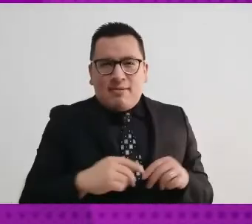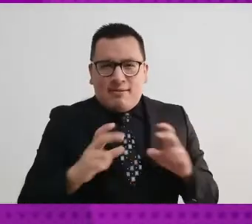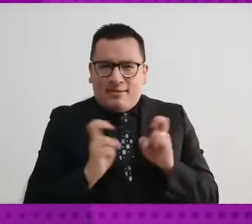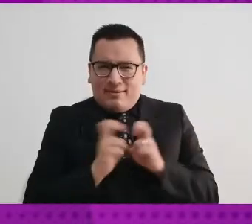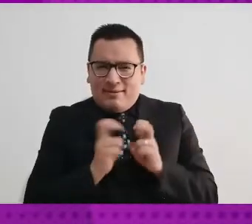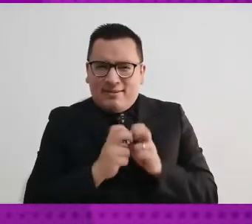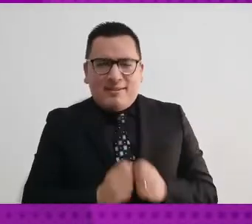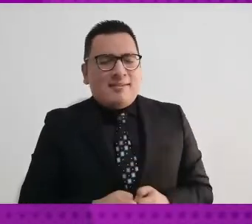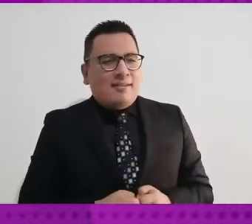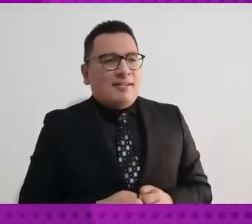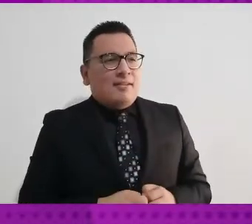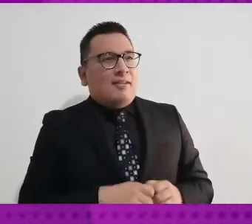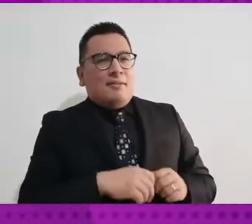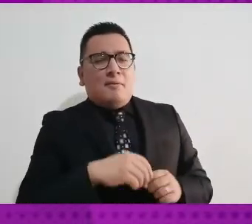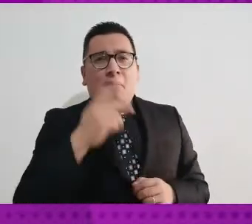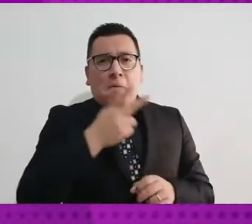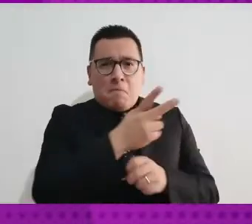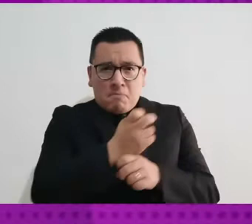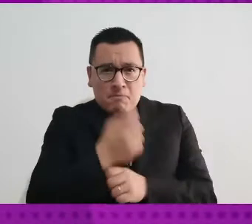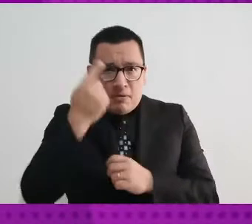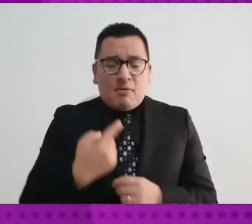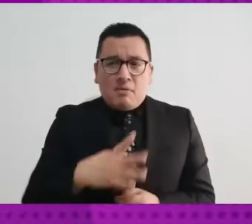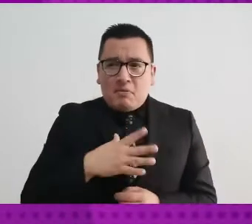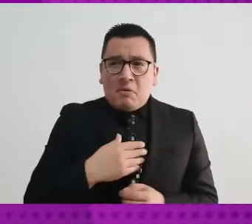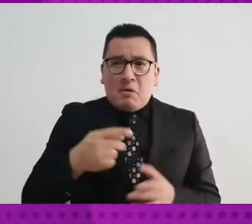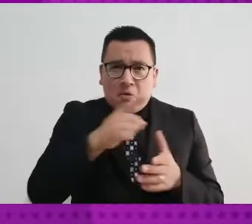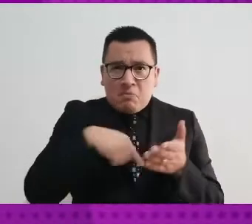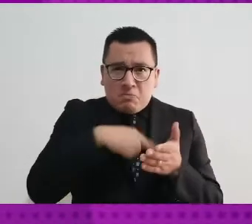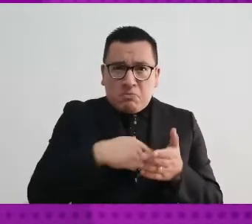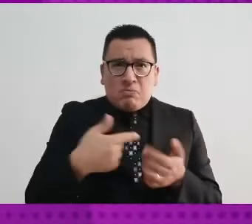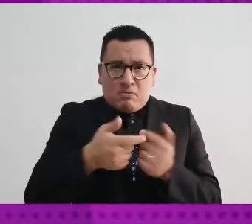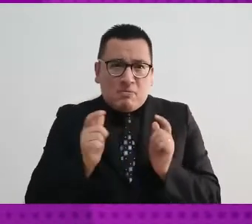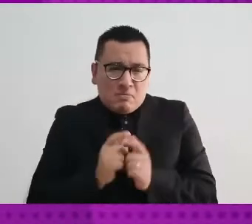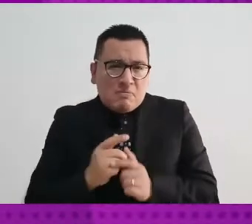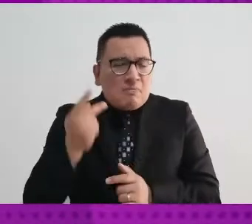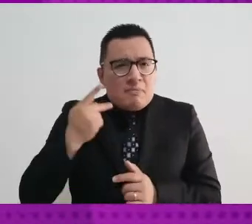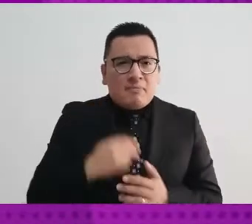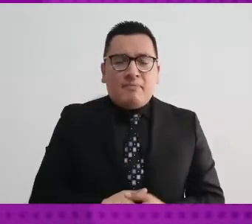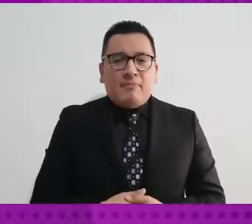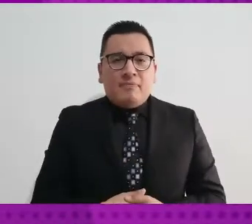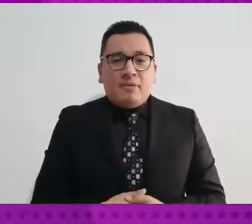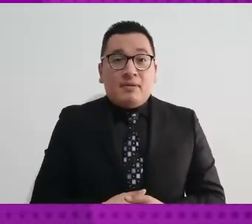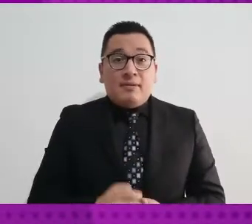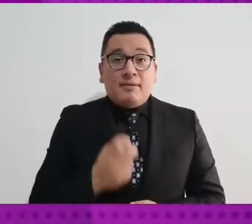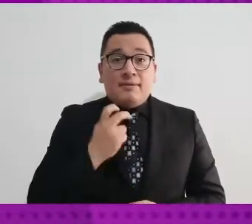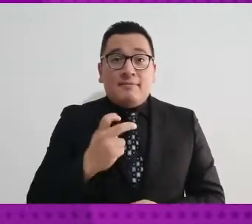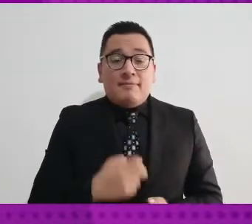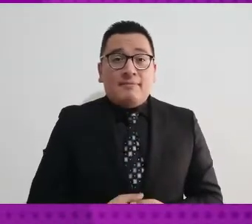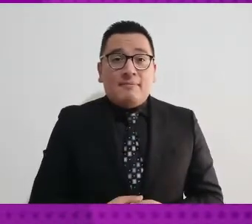plástico que, bueno, invitaban a votar a la ciudadanía por determinado candidato o candidata, y pues resulta